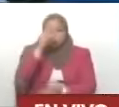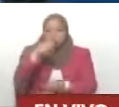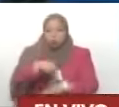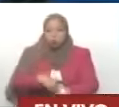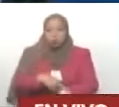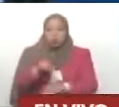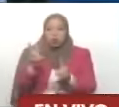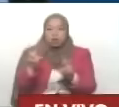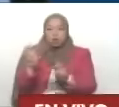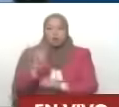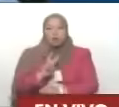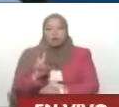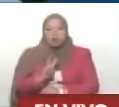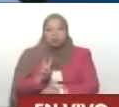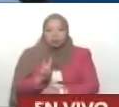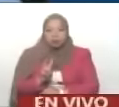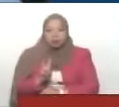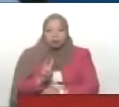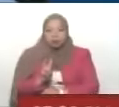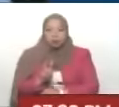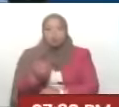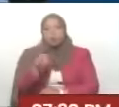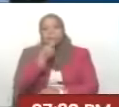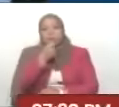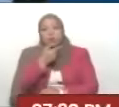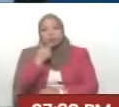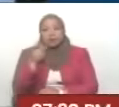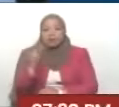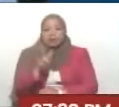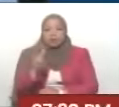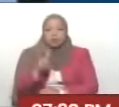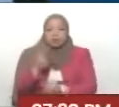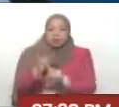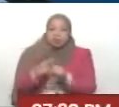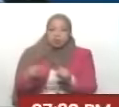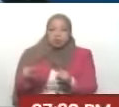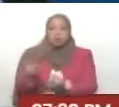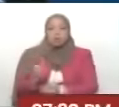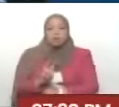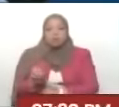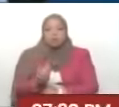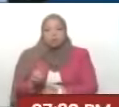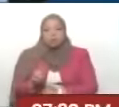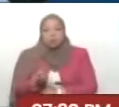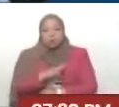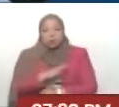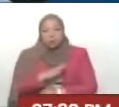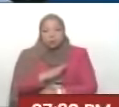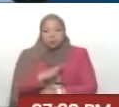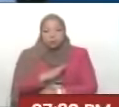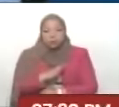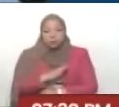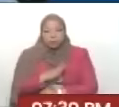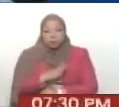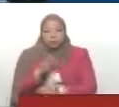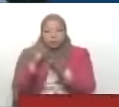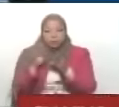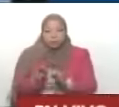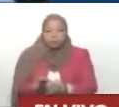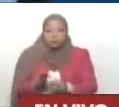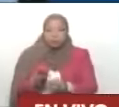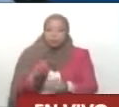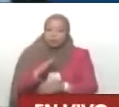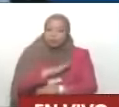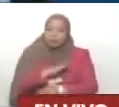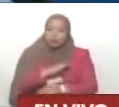una nueva Venezuela. Tenemos una Venezuela muy diferente. Una Venezuela que cree en su propia fortaleza, su